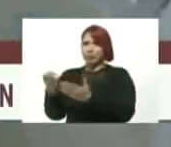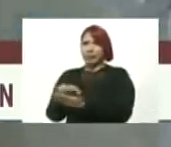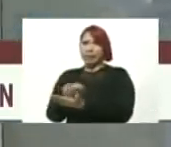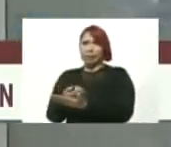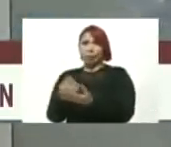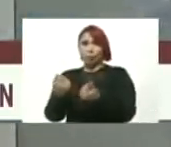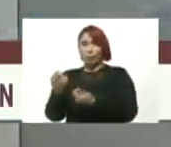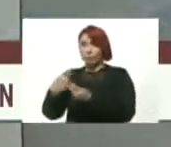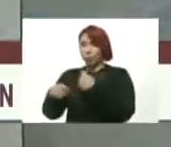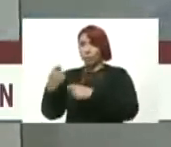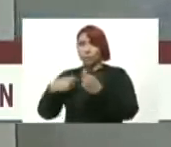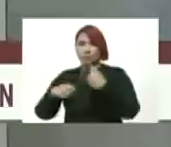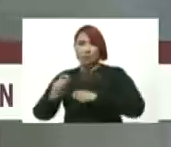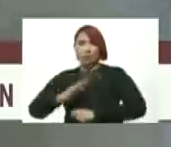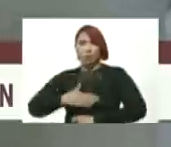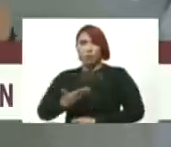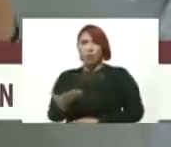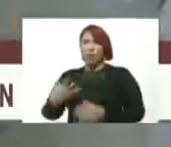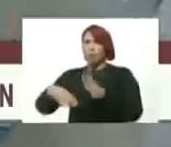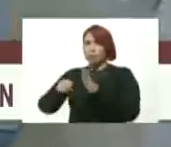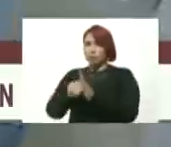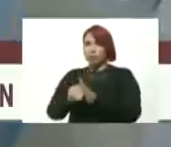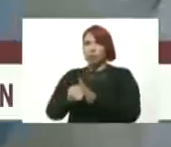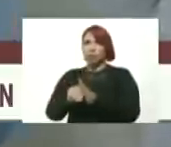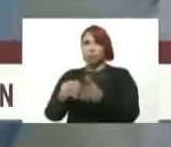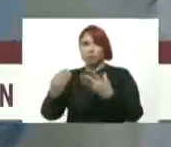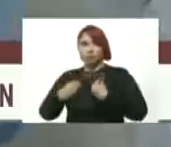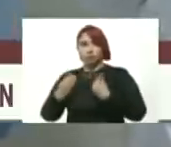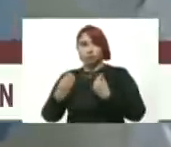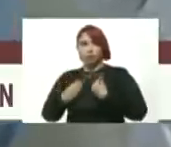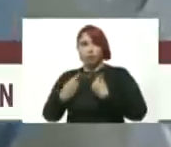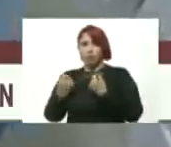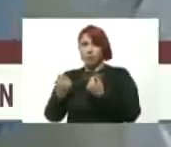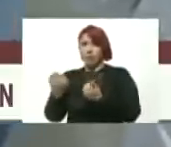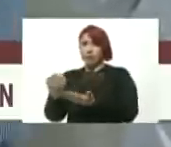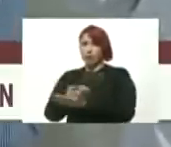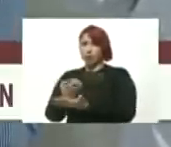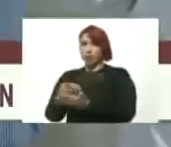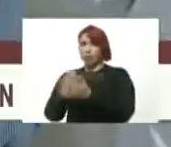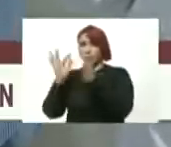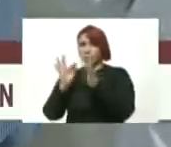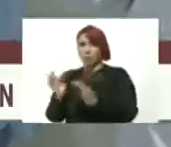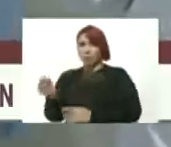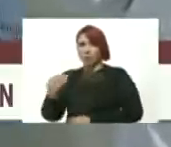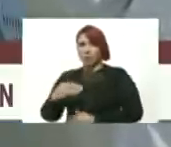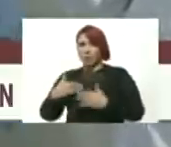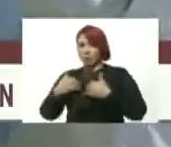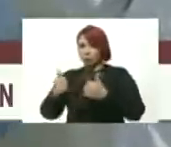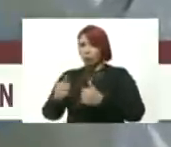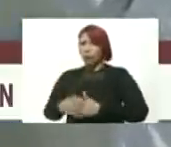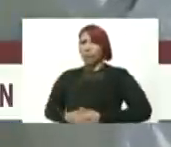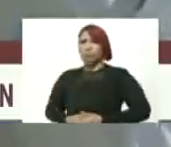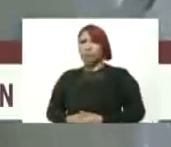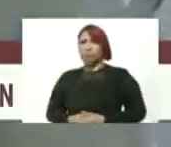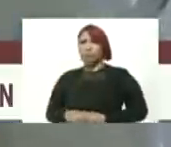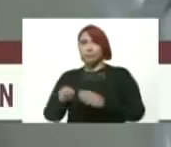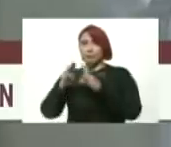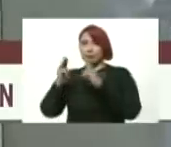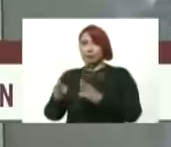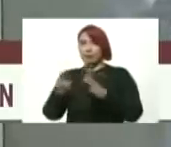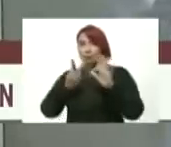que se puede ir retomando la vida económica de una forma más segura pues el método del